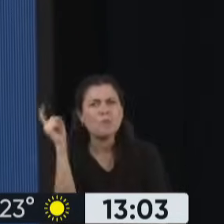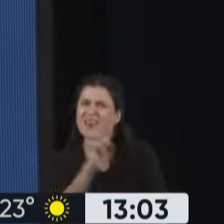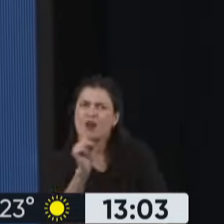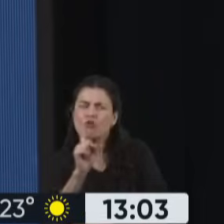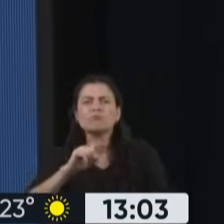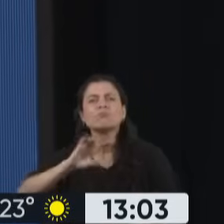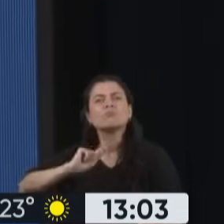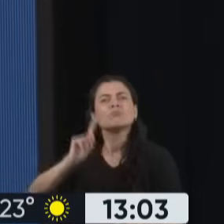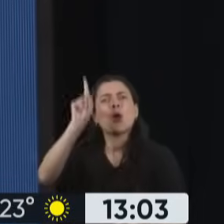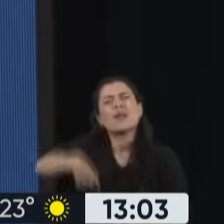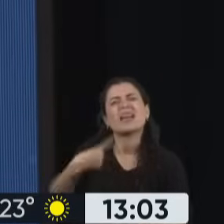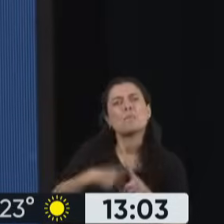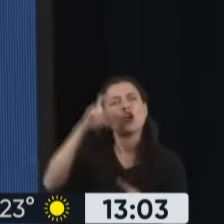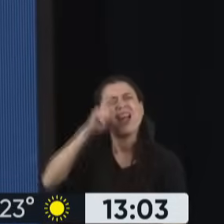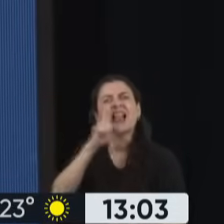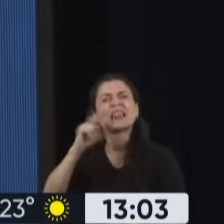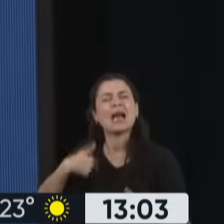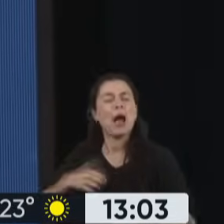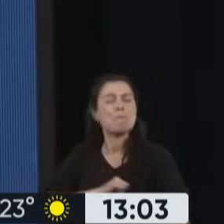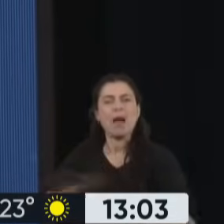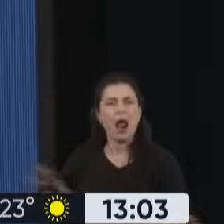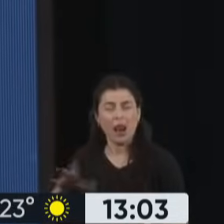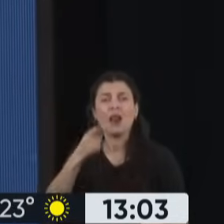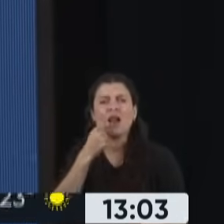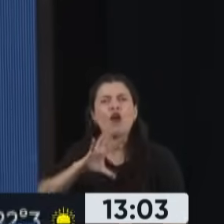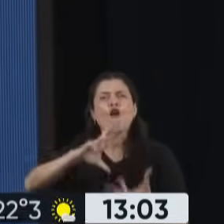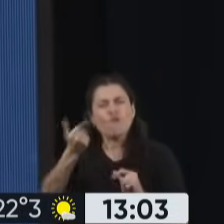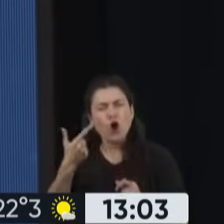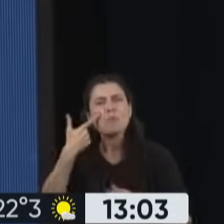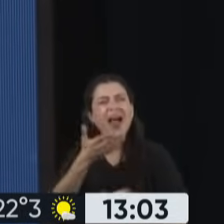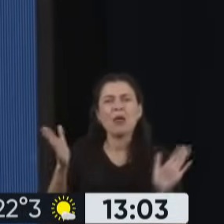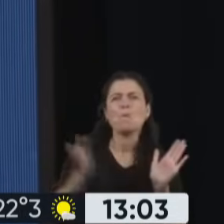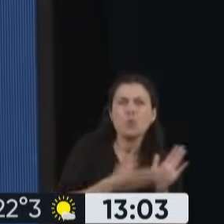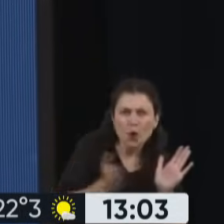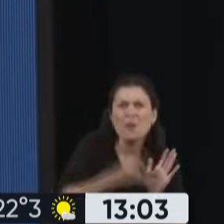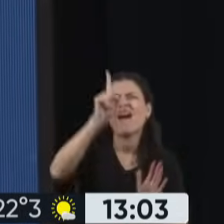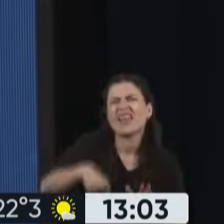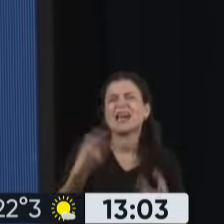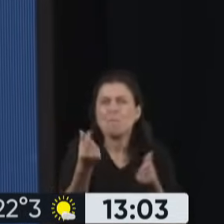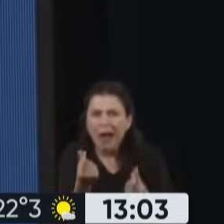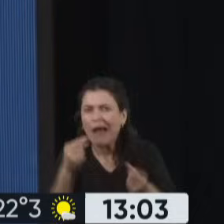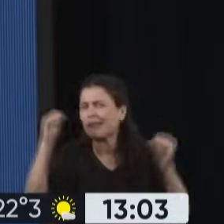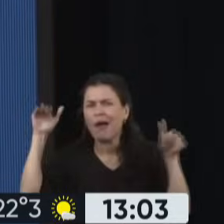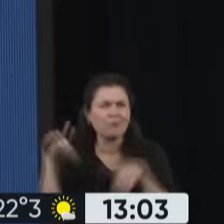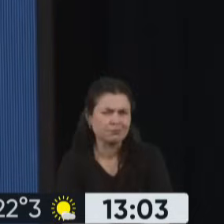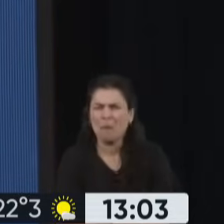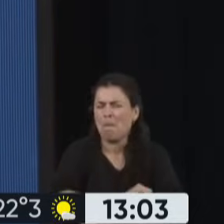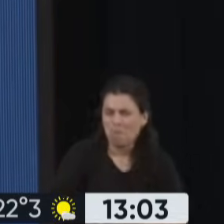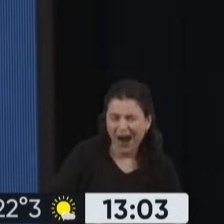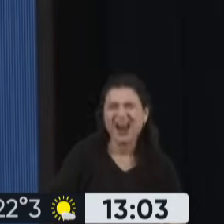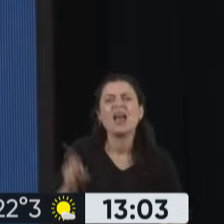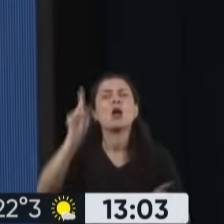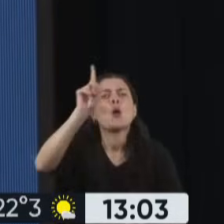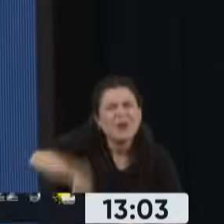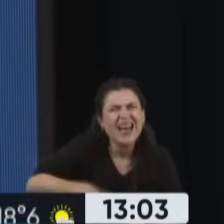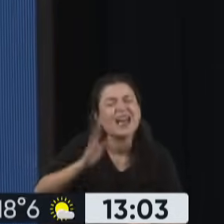ética. Aunque su manifestación es material, su raíz es espiritual. Estamos inmersos